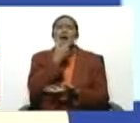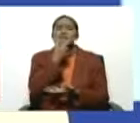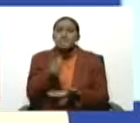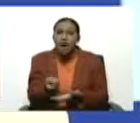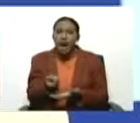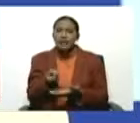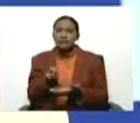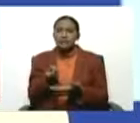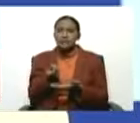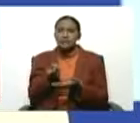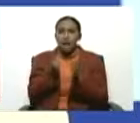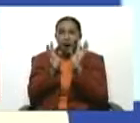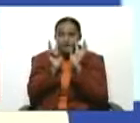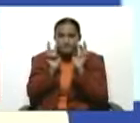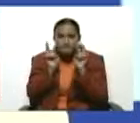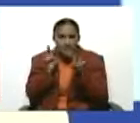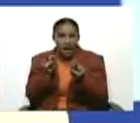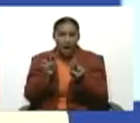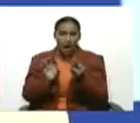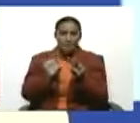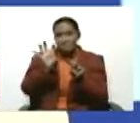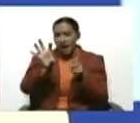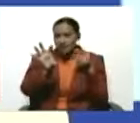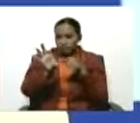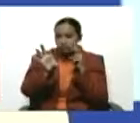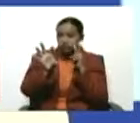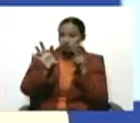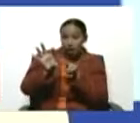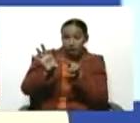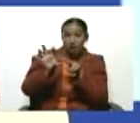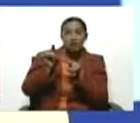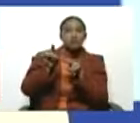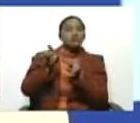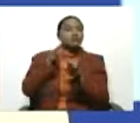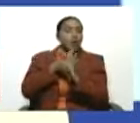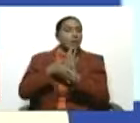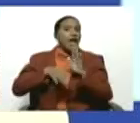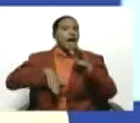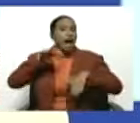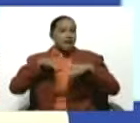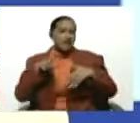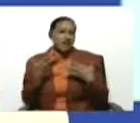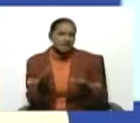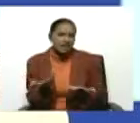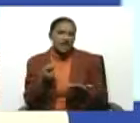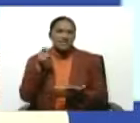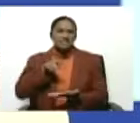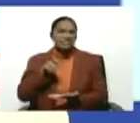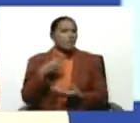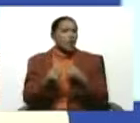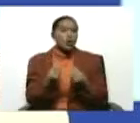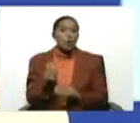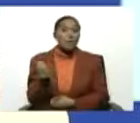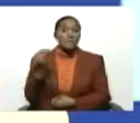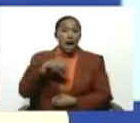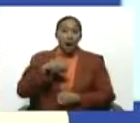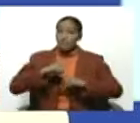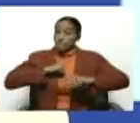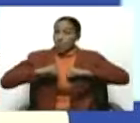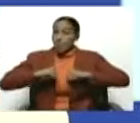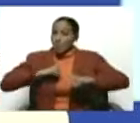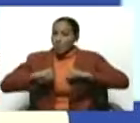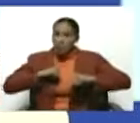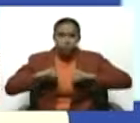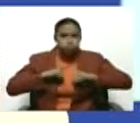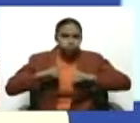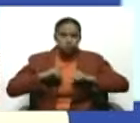situación en la que a veces necesitamos más activos para poder